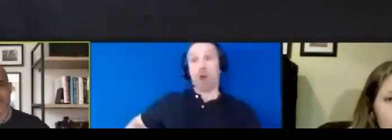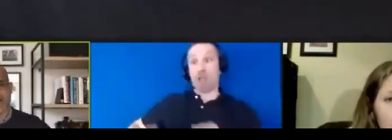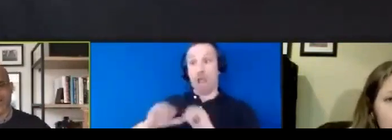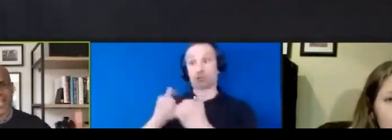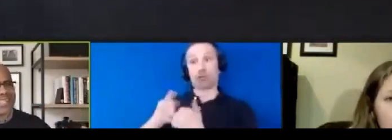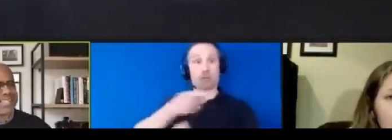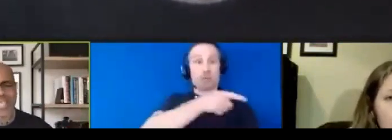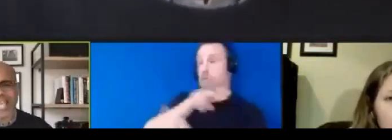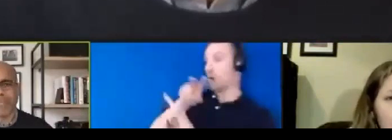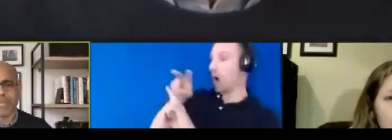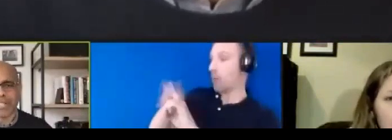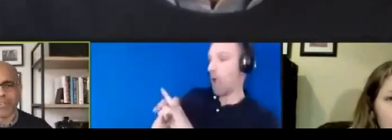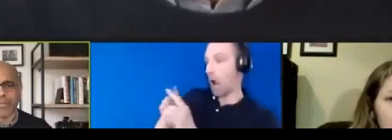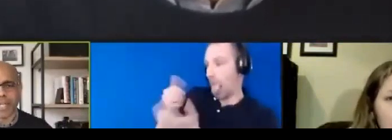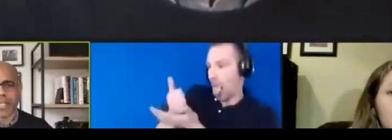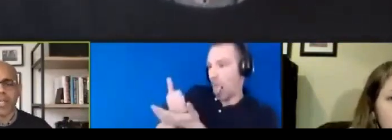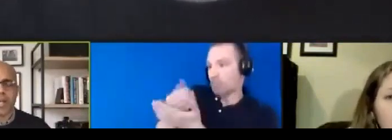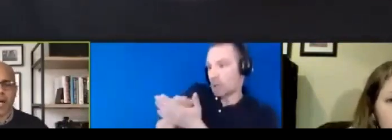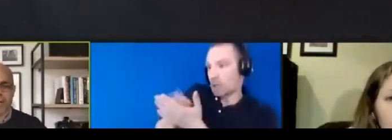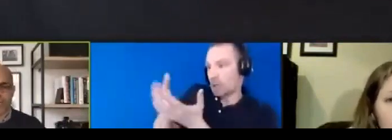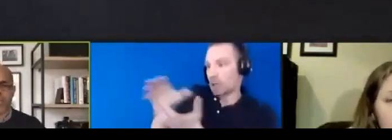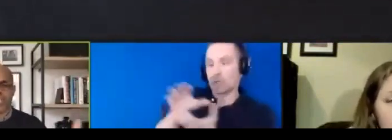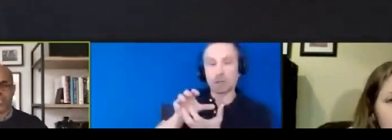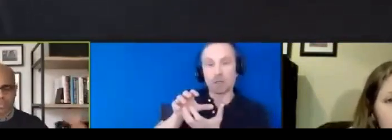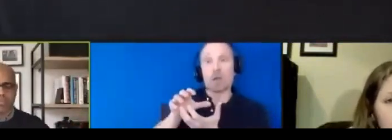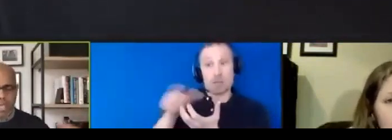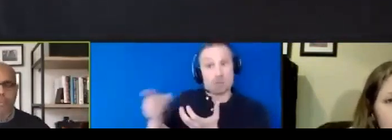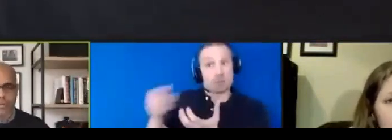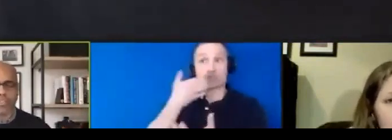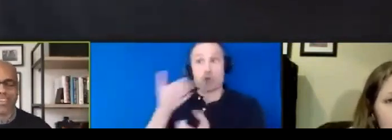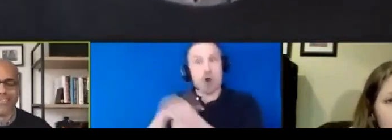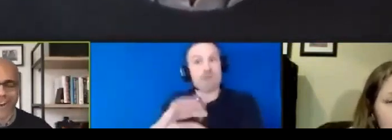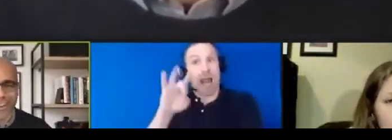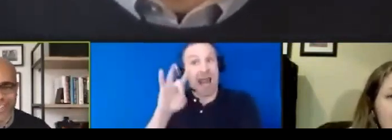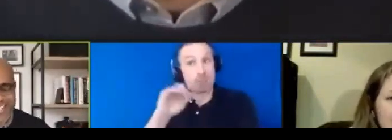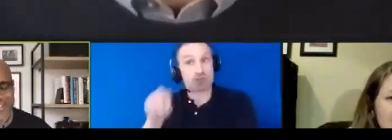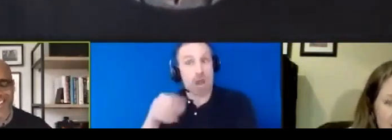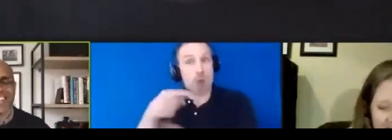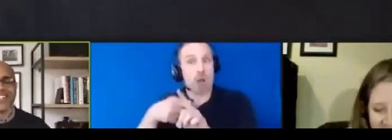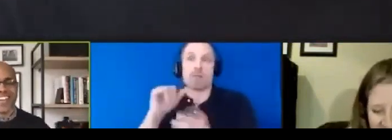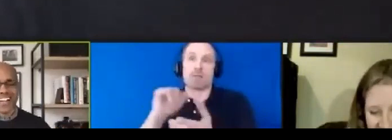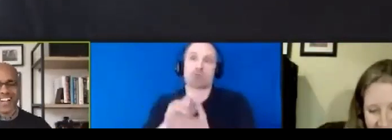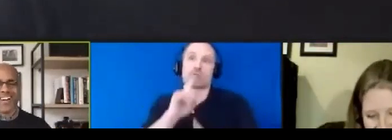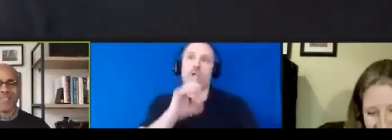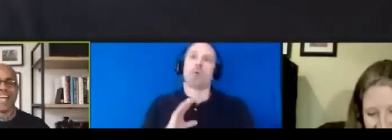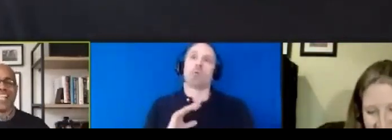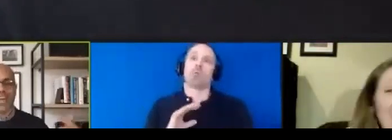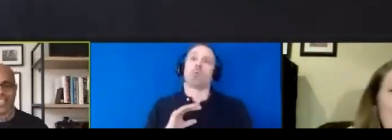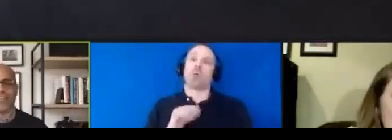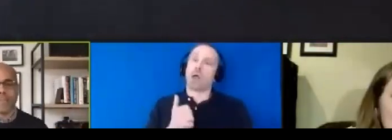un condominio que pequeño que renta y ahí tiene un alquiler lo que no ha podido trabajar